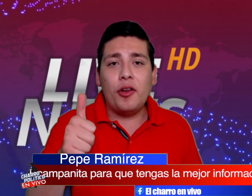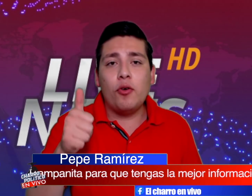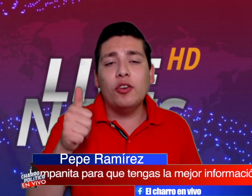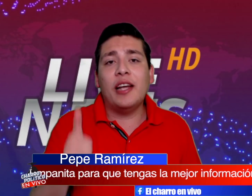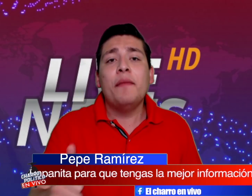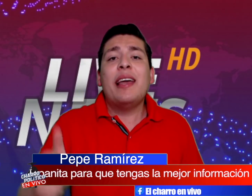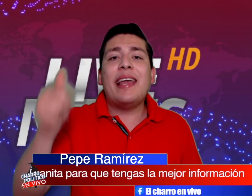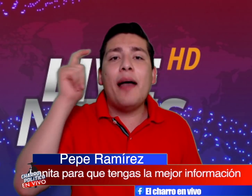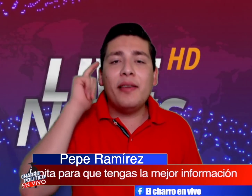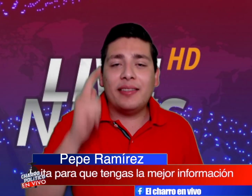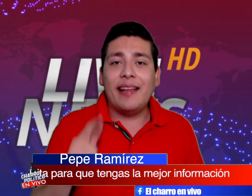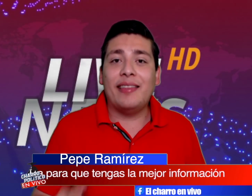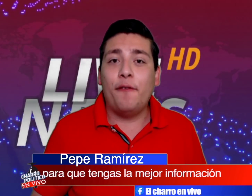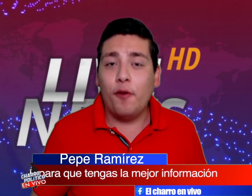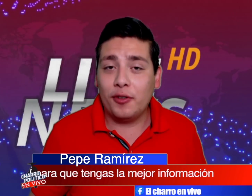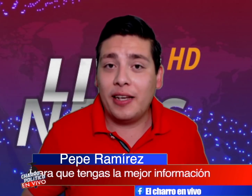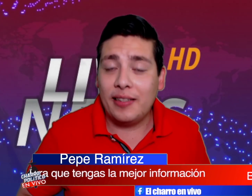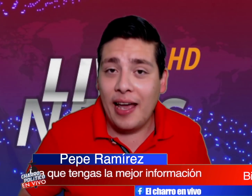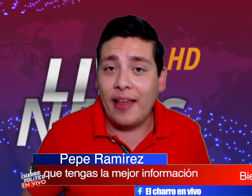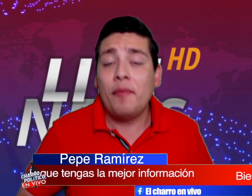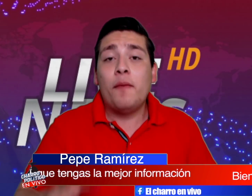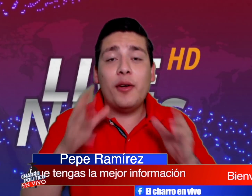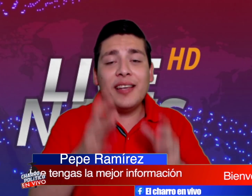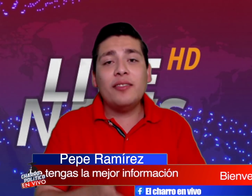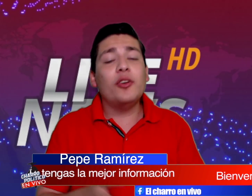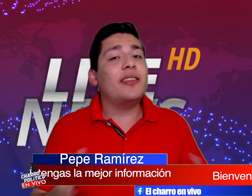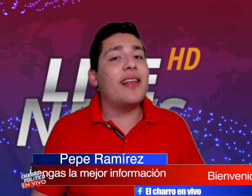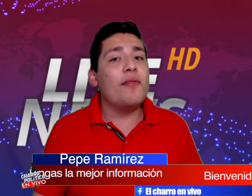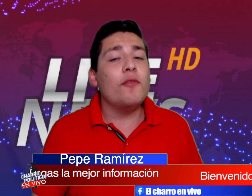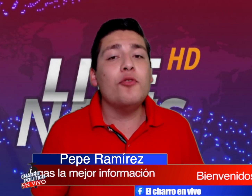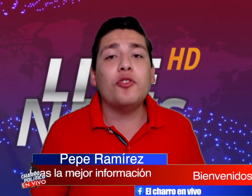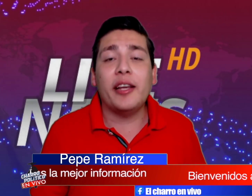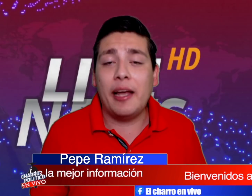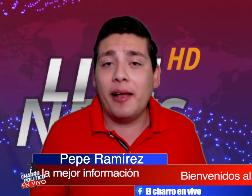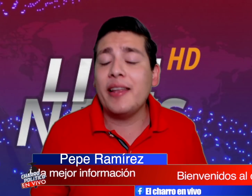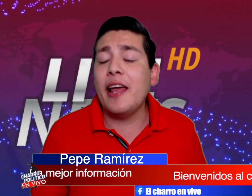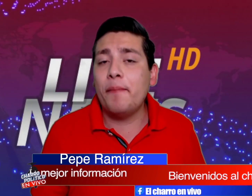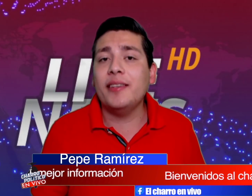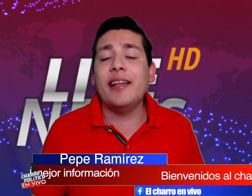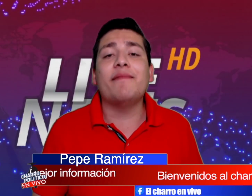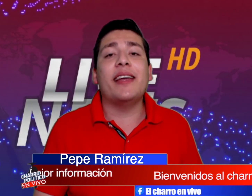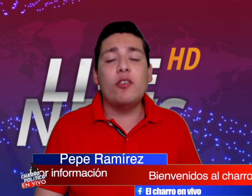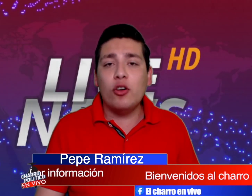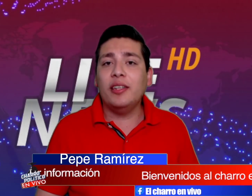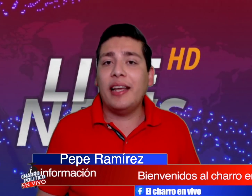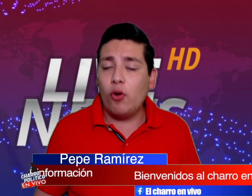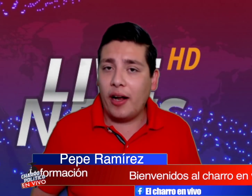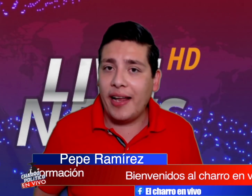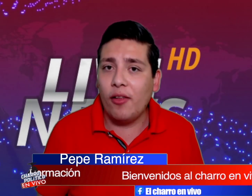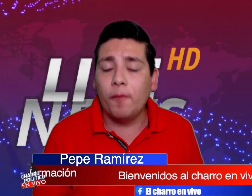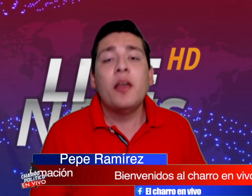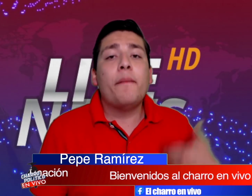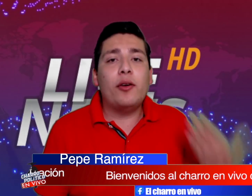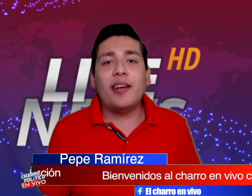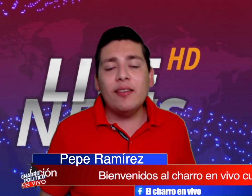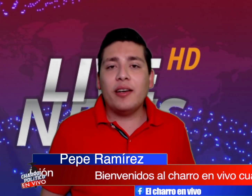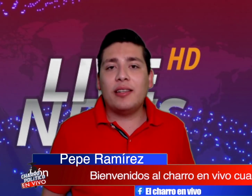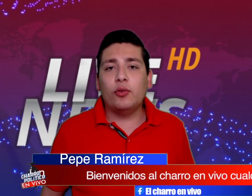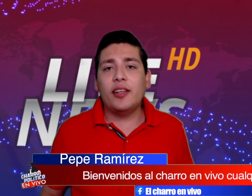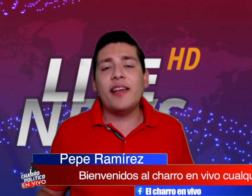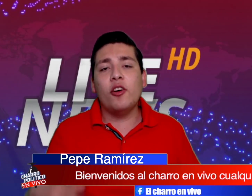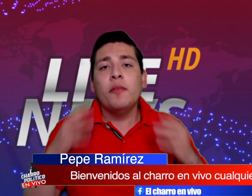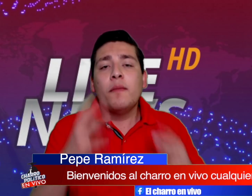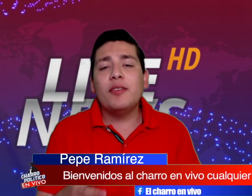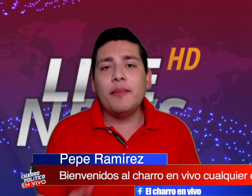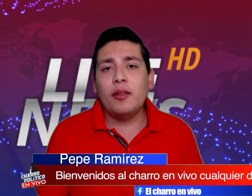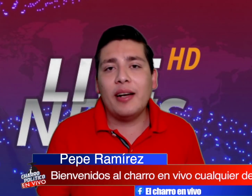Calderón y Nujosa y a Vicente Fox Quesada. Pues esto está dando mucho de que hablar y el presidente no se quedó callado. ¿Pero qué es lo que